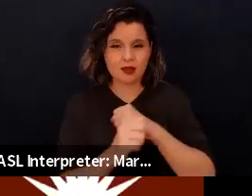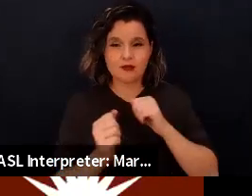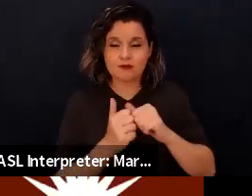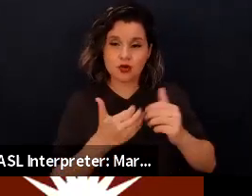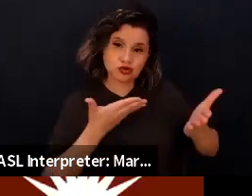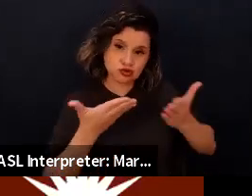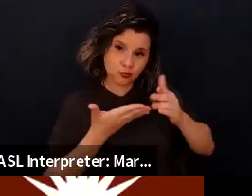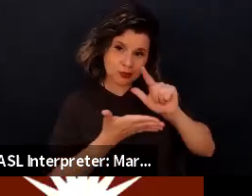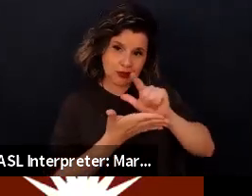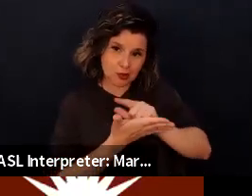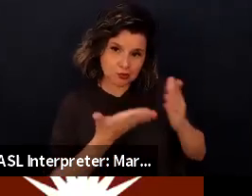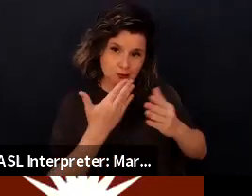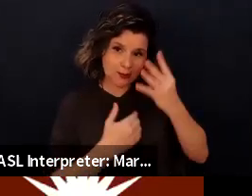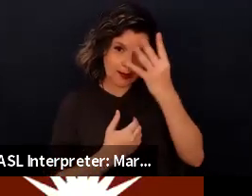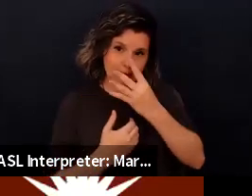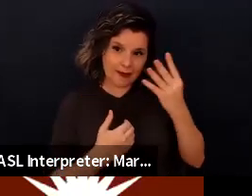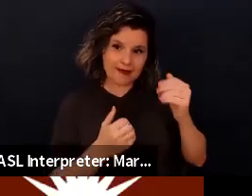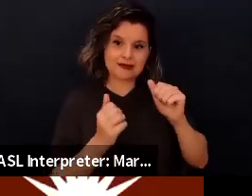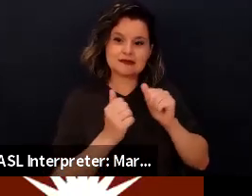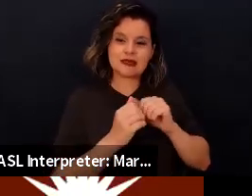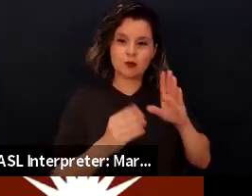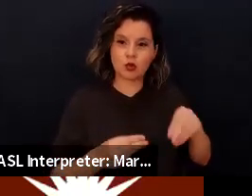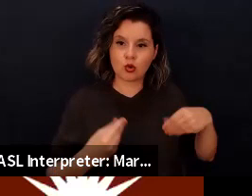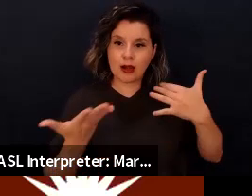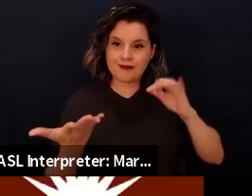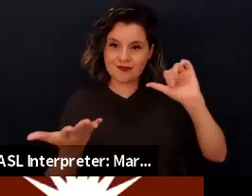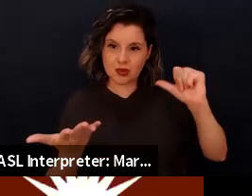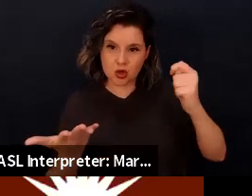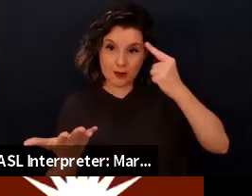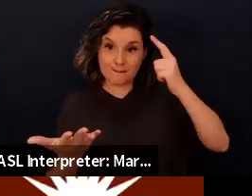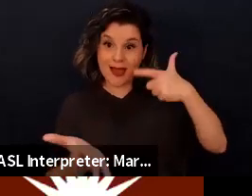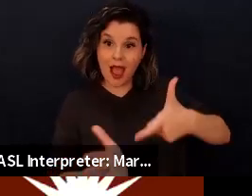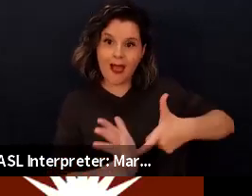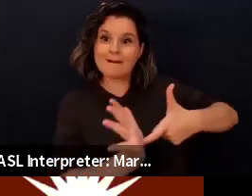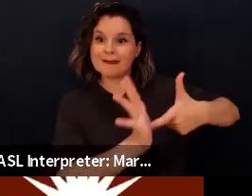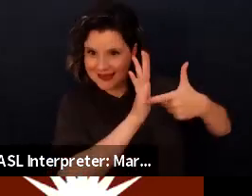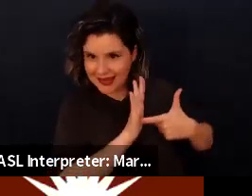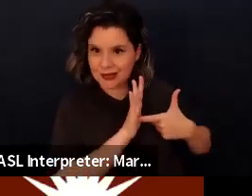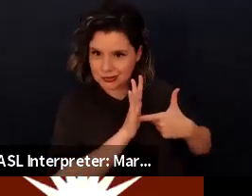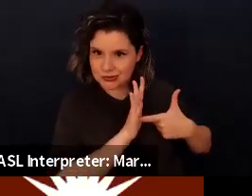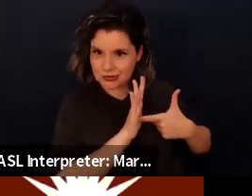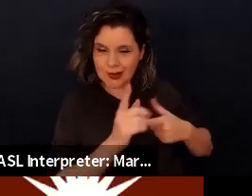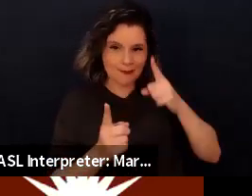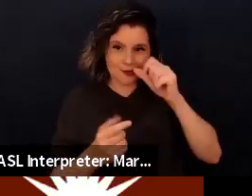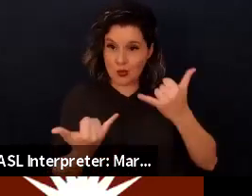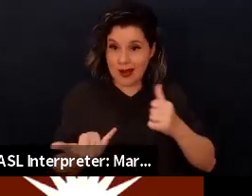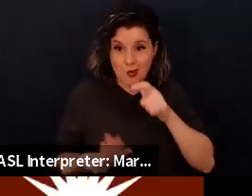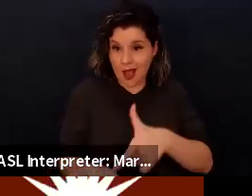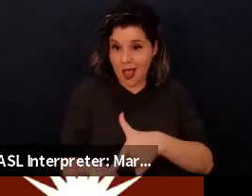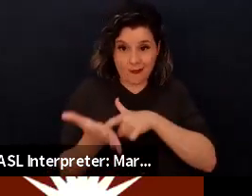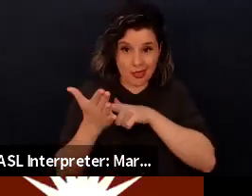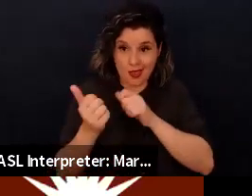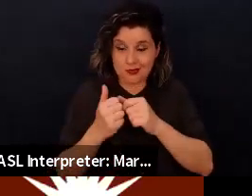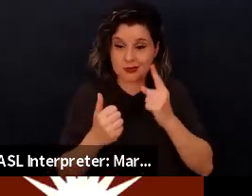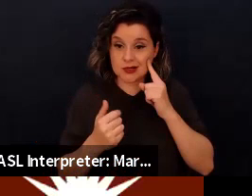servicio legal para inmigración sea proporcionado por el gobierno por obligación, porque ahorita no es una obligación del gobierno dar